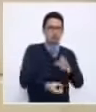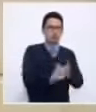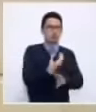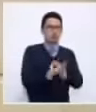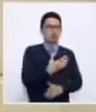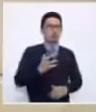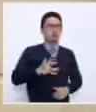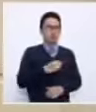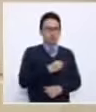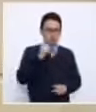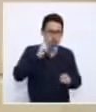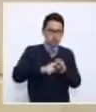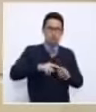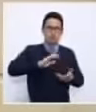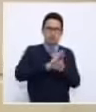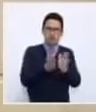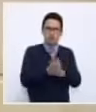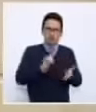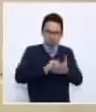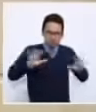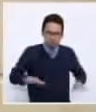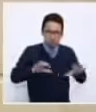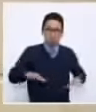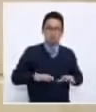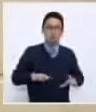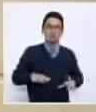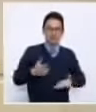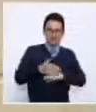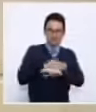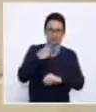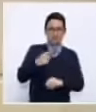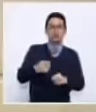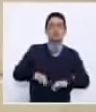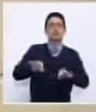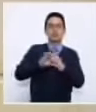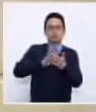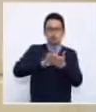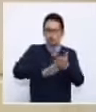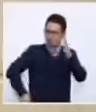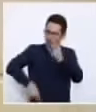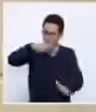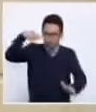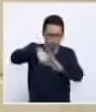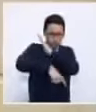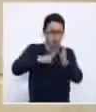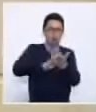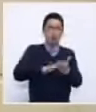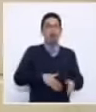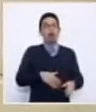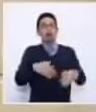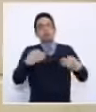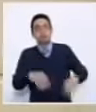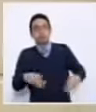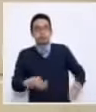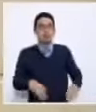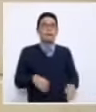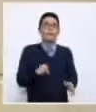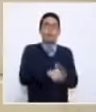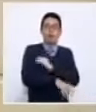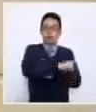y hacemos la paz en el surco, como se dijo acá. Aquí necesitamos soluciones de raíz, no pañitos de agua tibia.